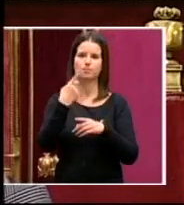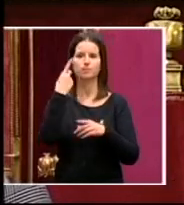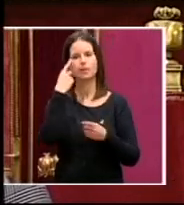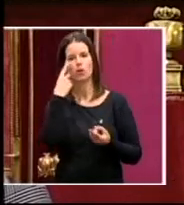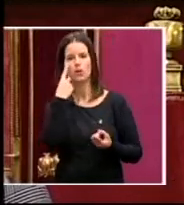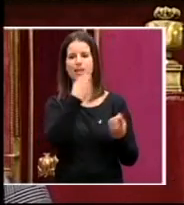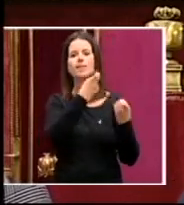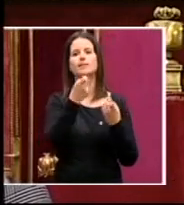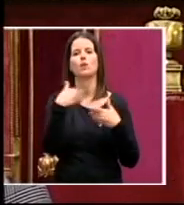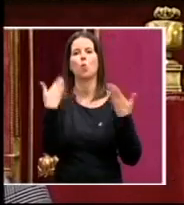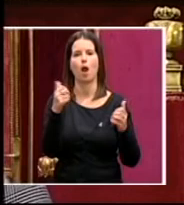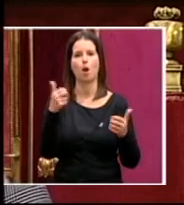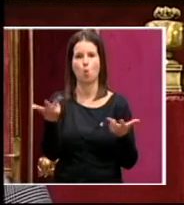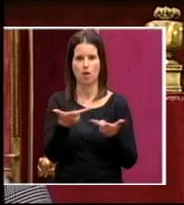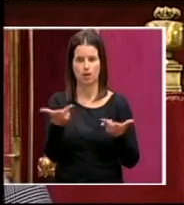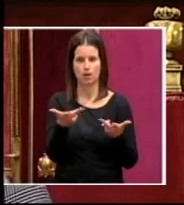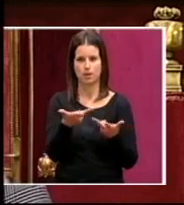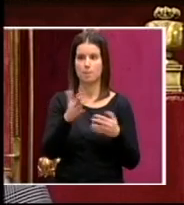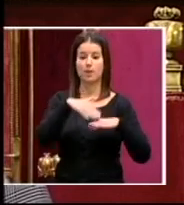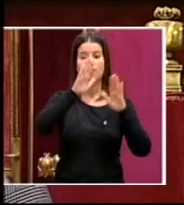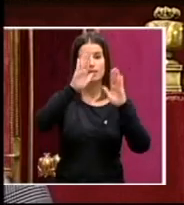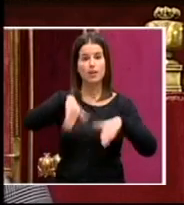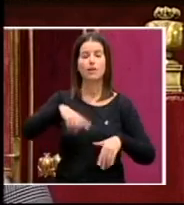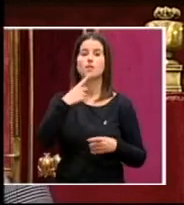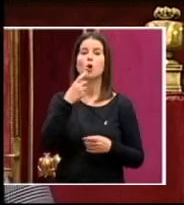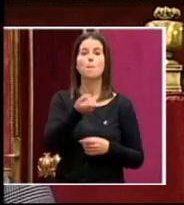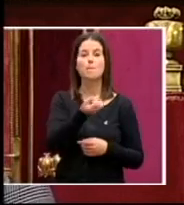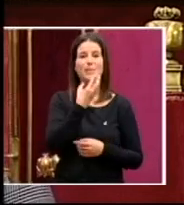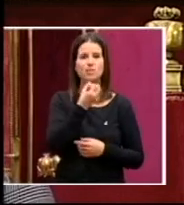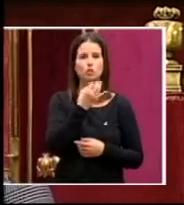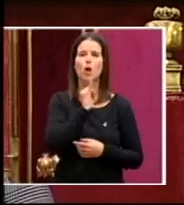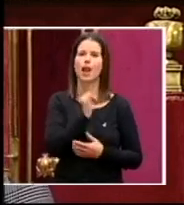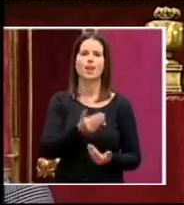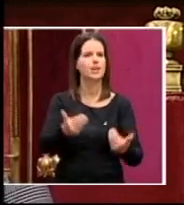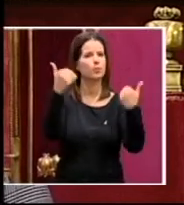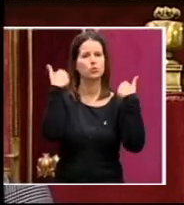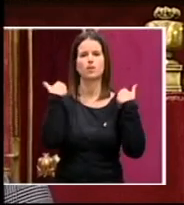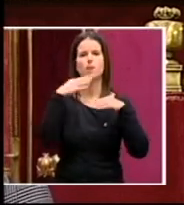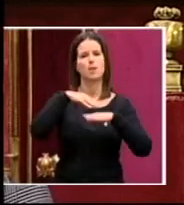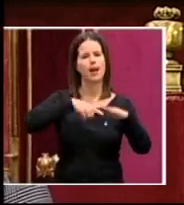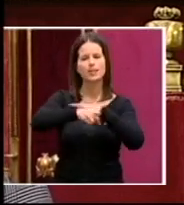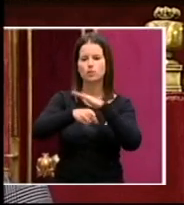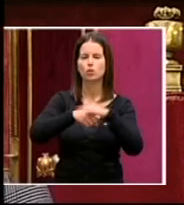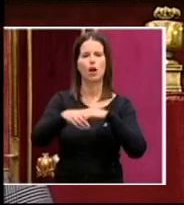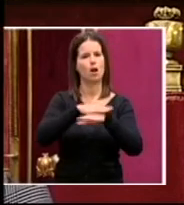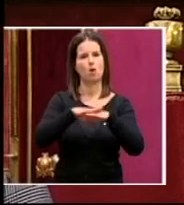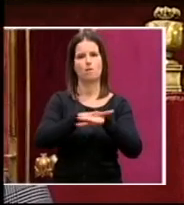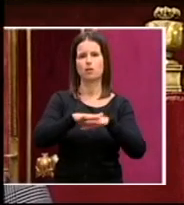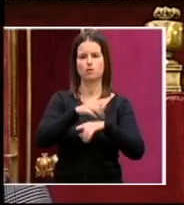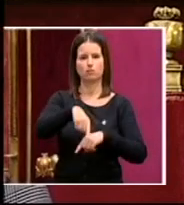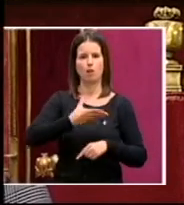urgentes. Acabo diciendo que el PSOE tiene la responsabilidad de gestionar y de gobernar este